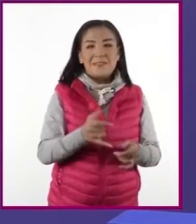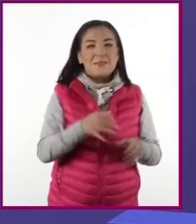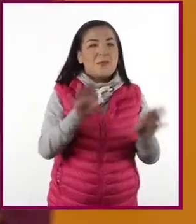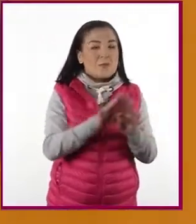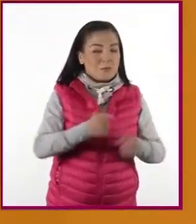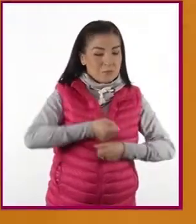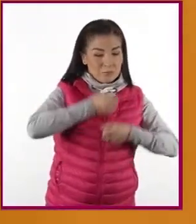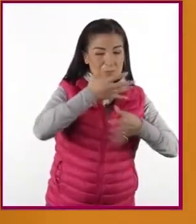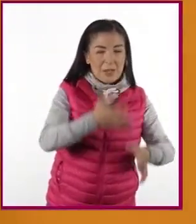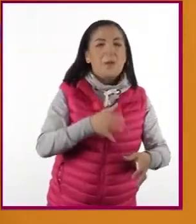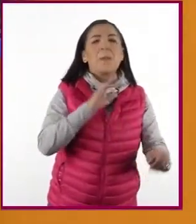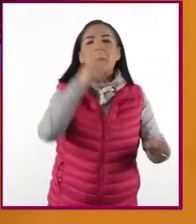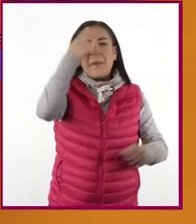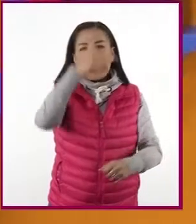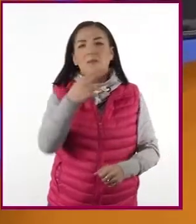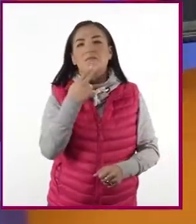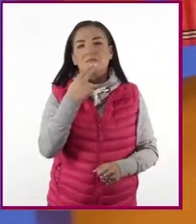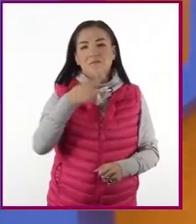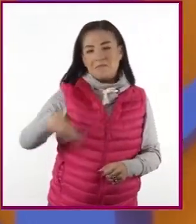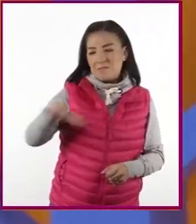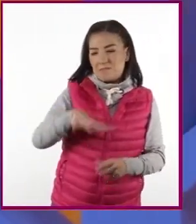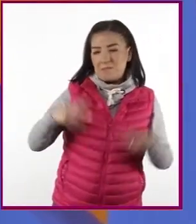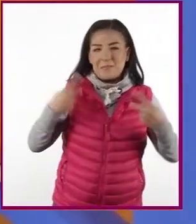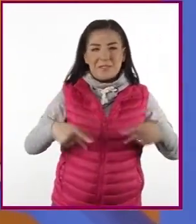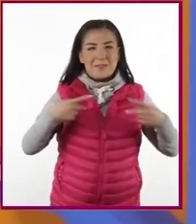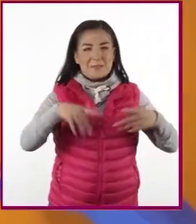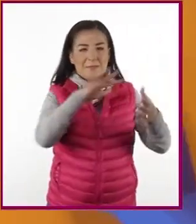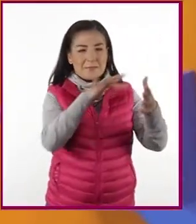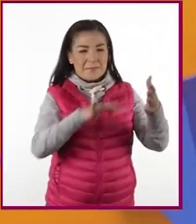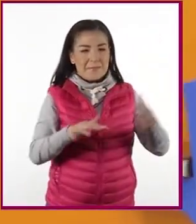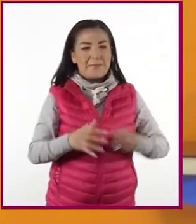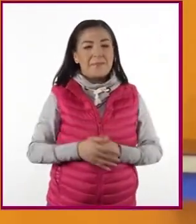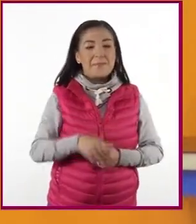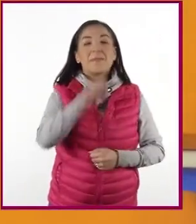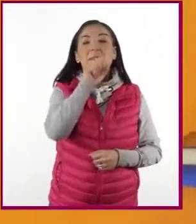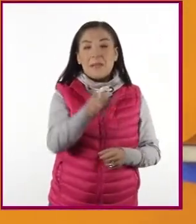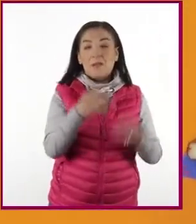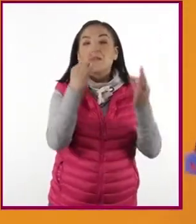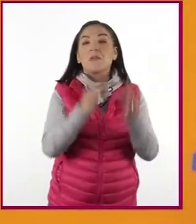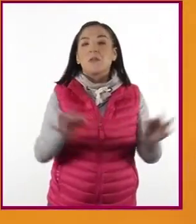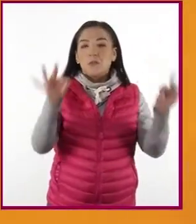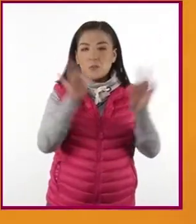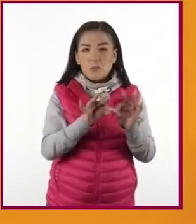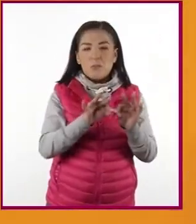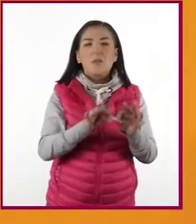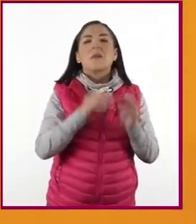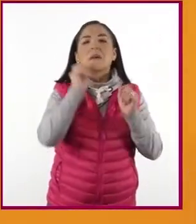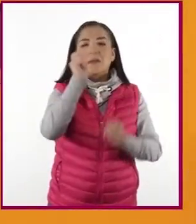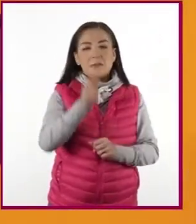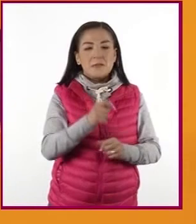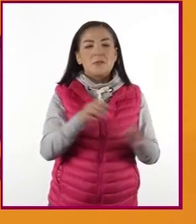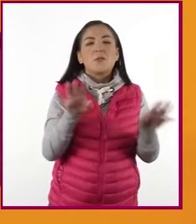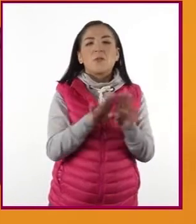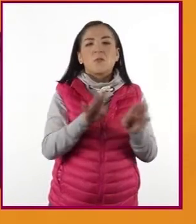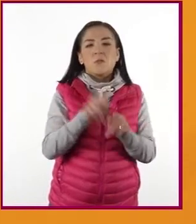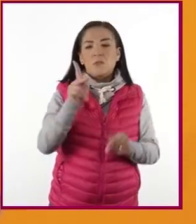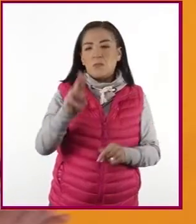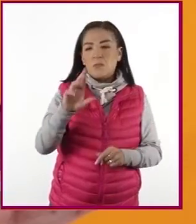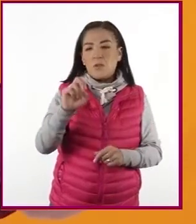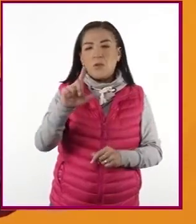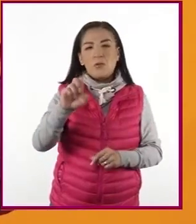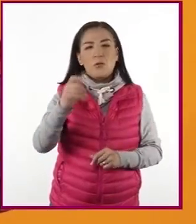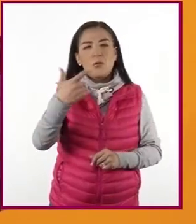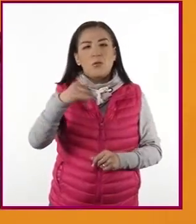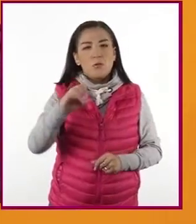lector. Es importante tener en cuenta que el prólogo siempre se escribe una vez que la obra